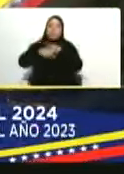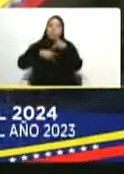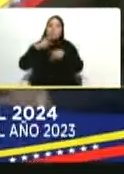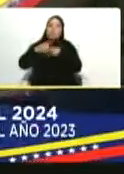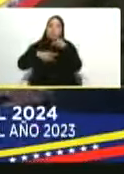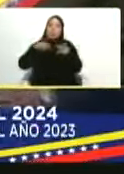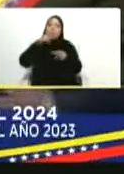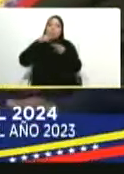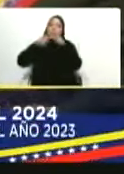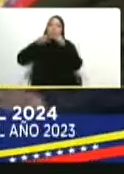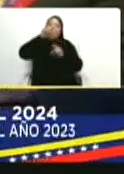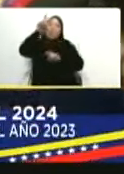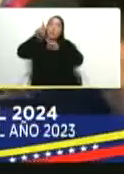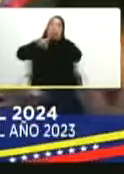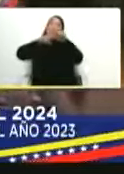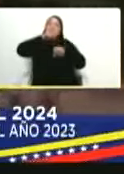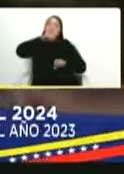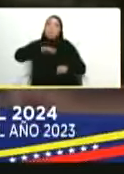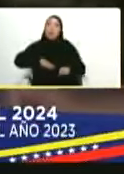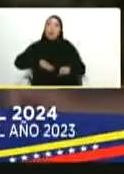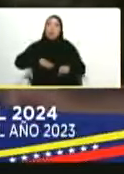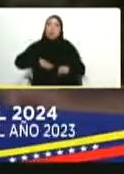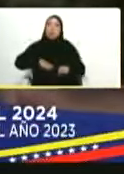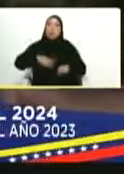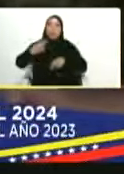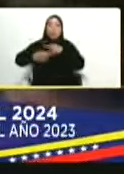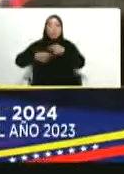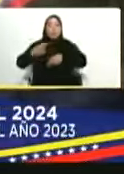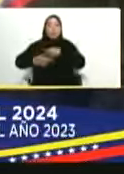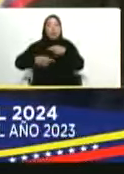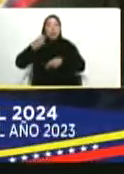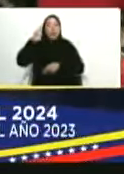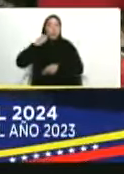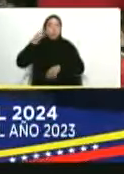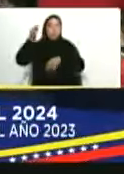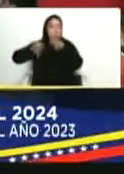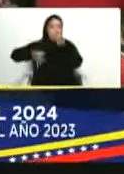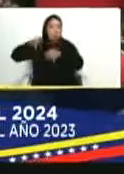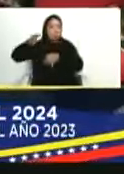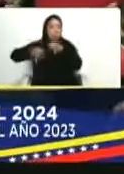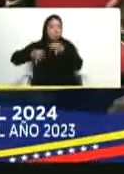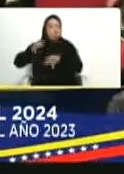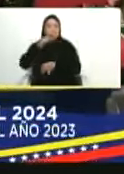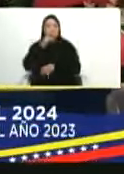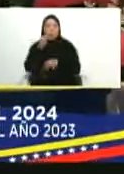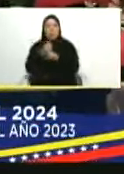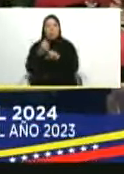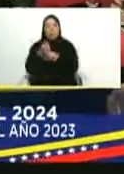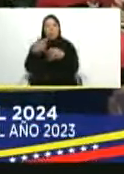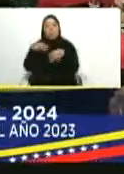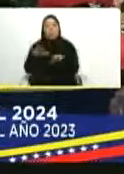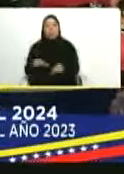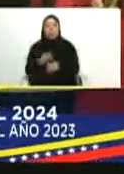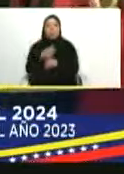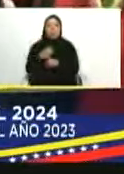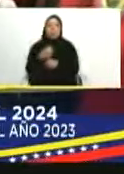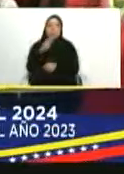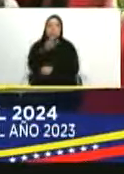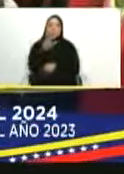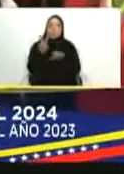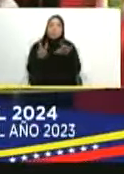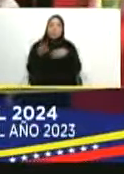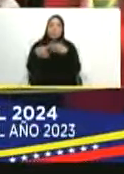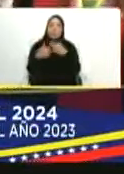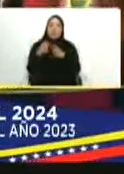consulta pública, un día histórico para la revolución judicial, en donde se puede destacar la disminución de 32